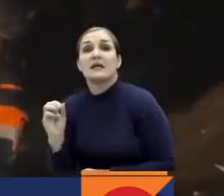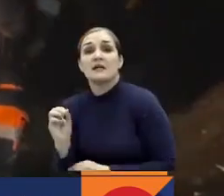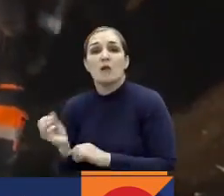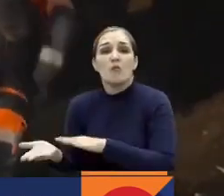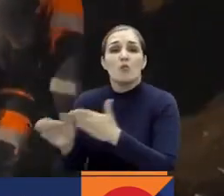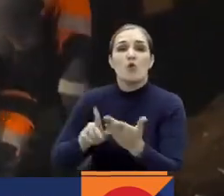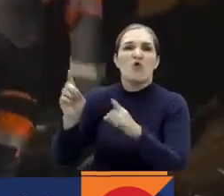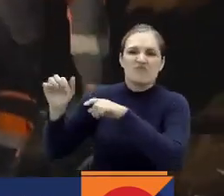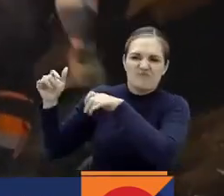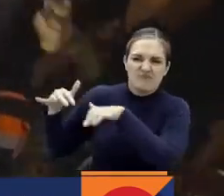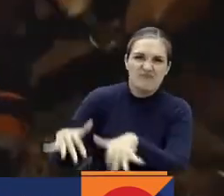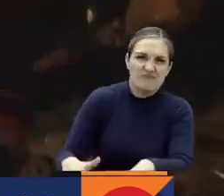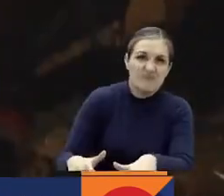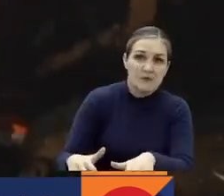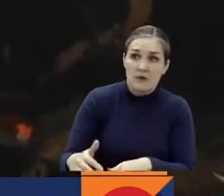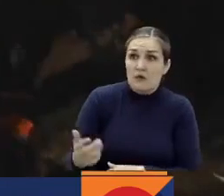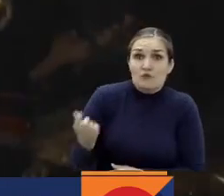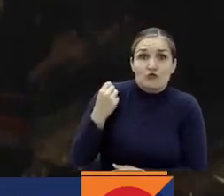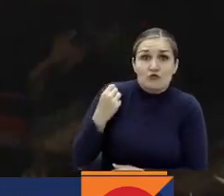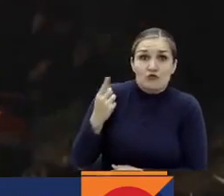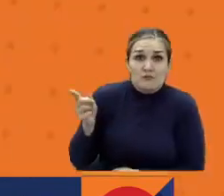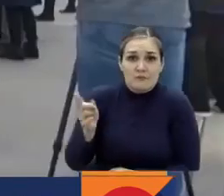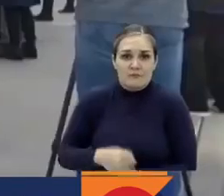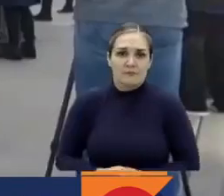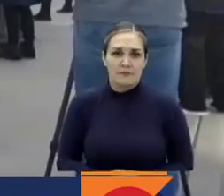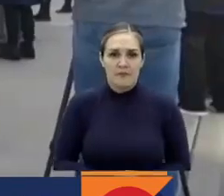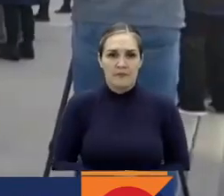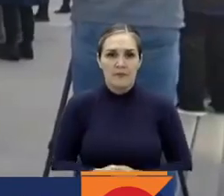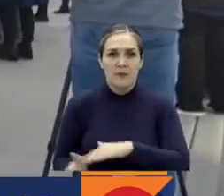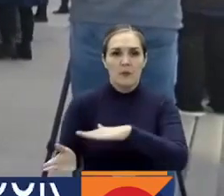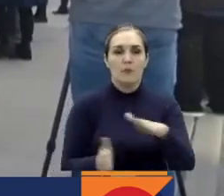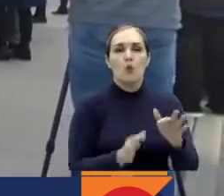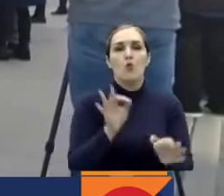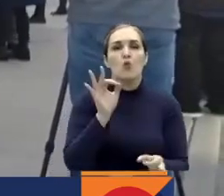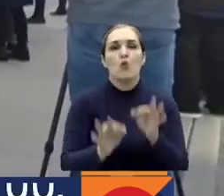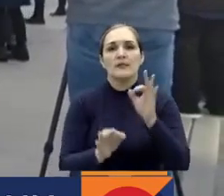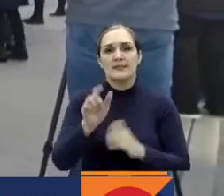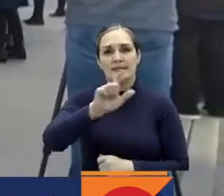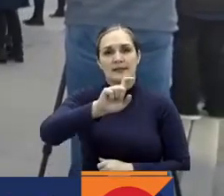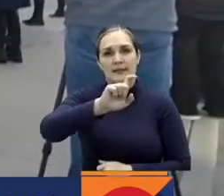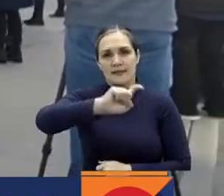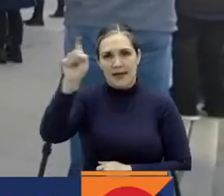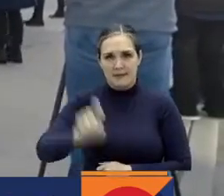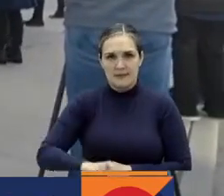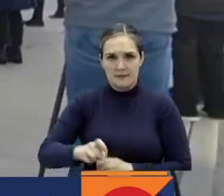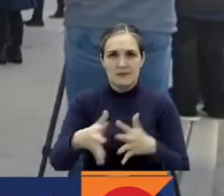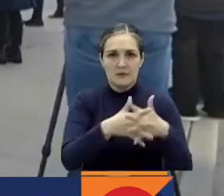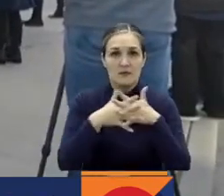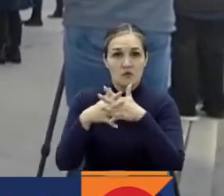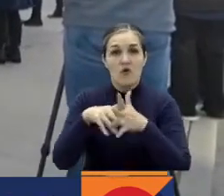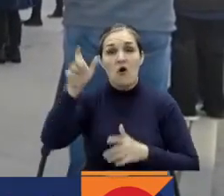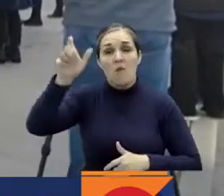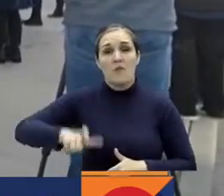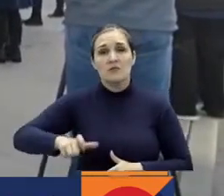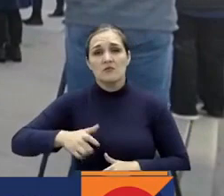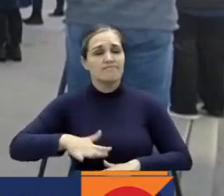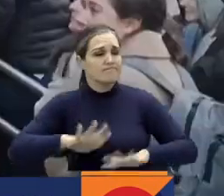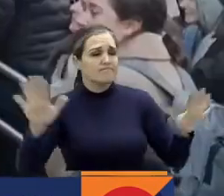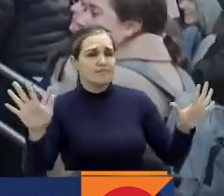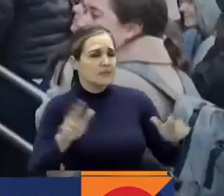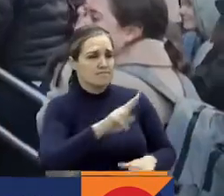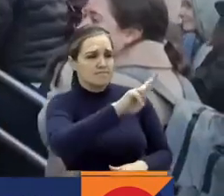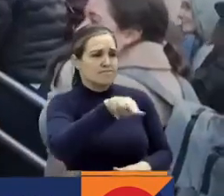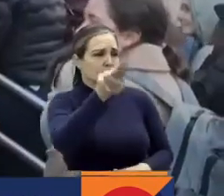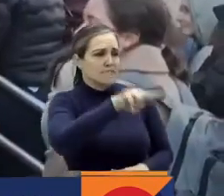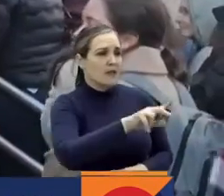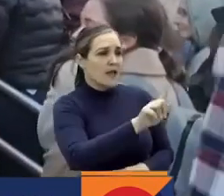el deslizamiento de tierra en Andalucía. Un juez federal en Texas, Estados Unidos, revocó la aprobación de la FDA para comercializar